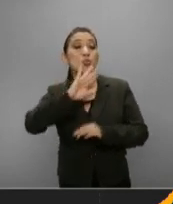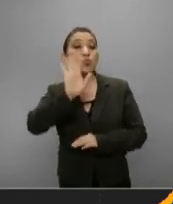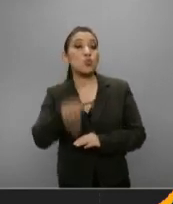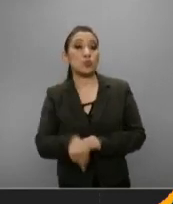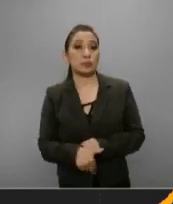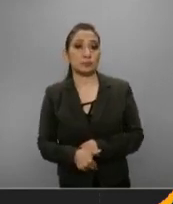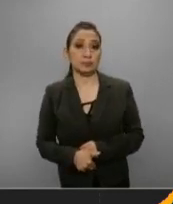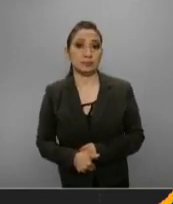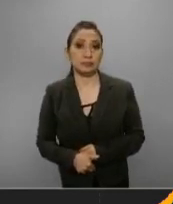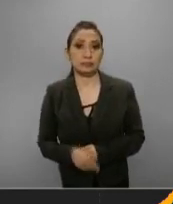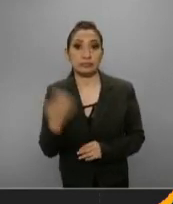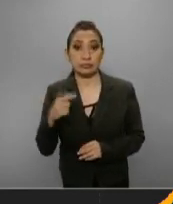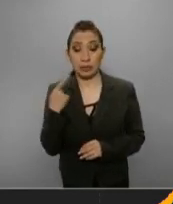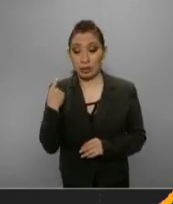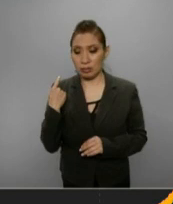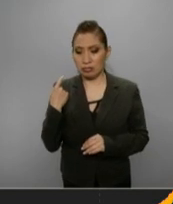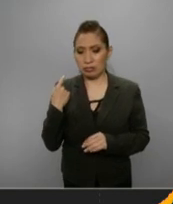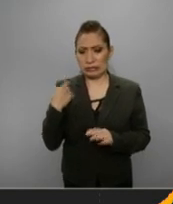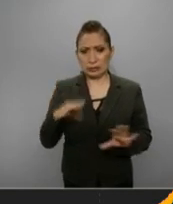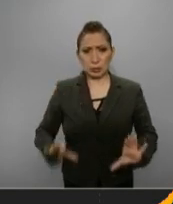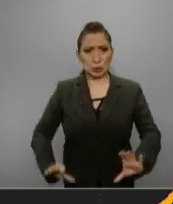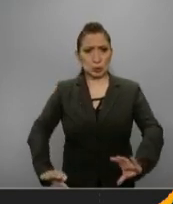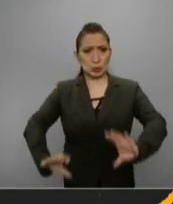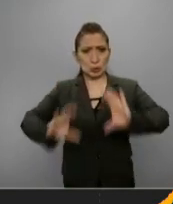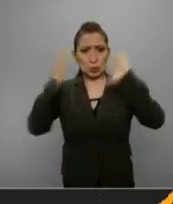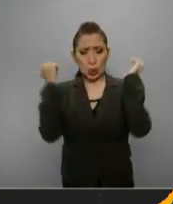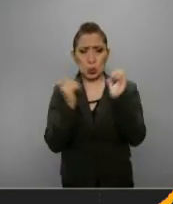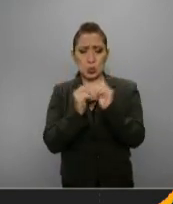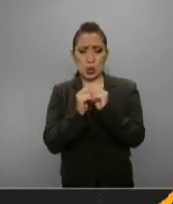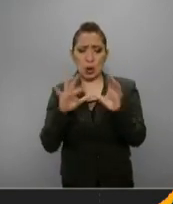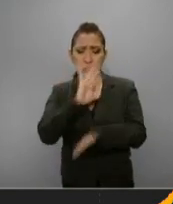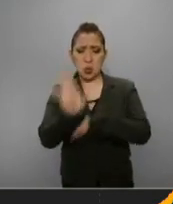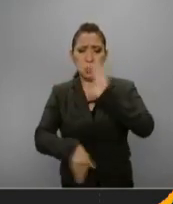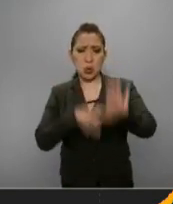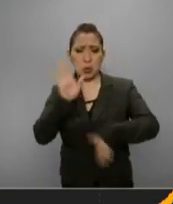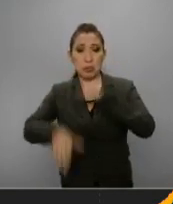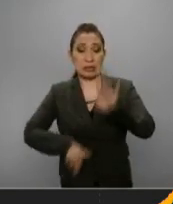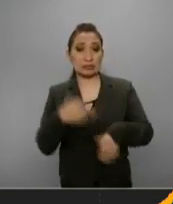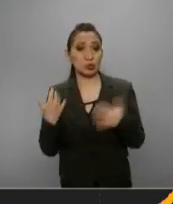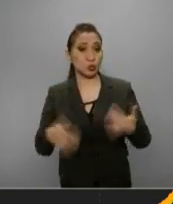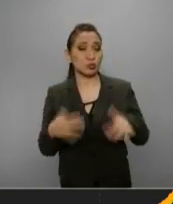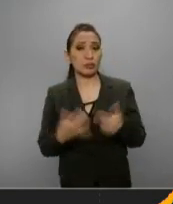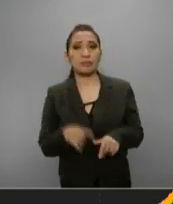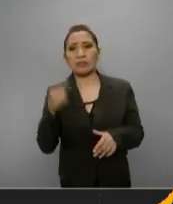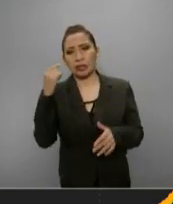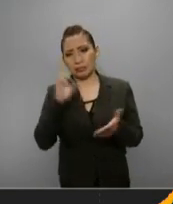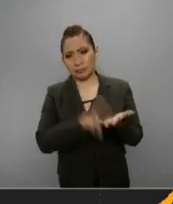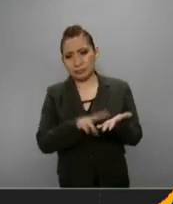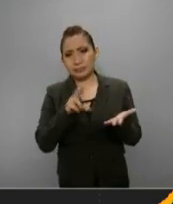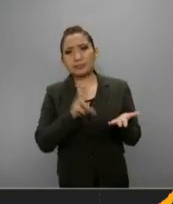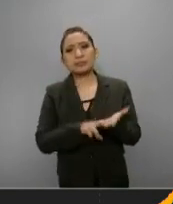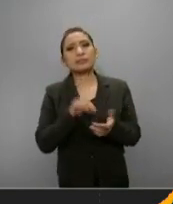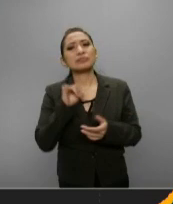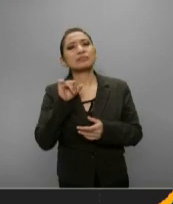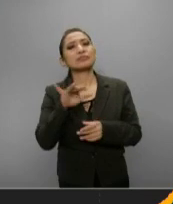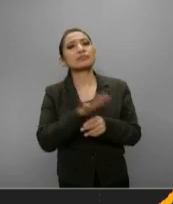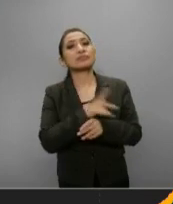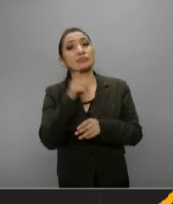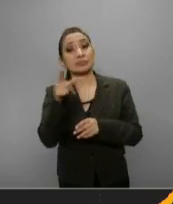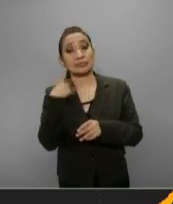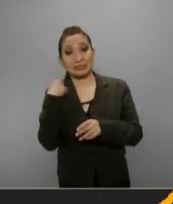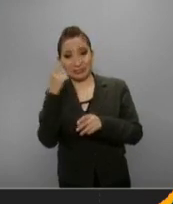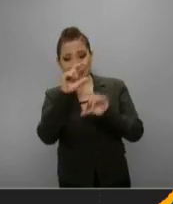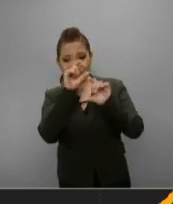52,973 muertos. O sea, a una velocidad impresionante que va. Yo creo vale mucho la pena porque